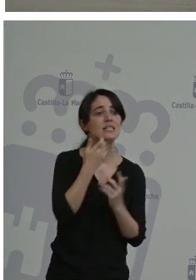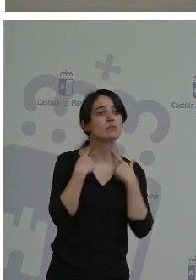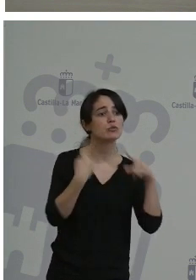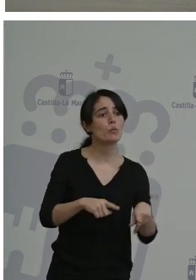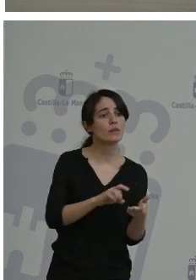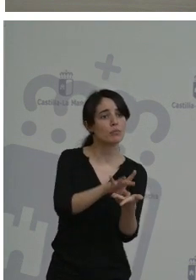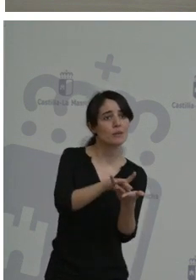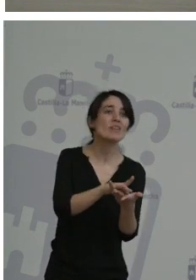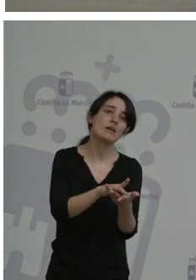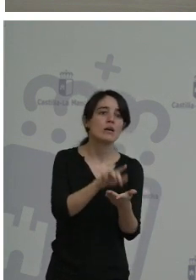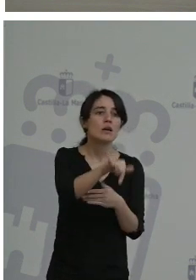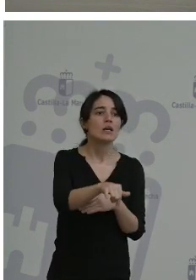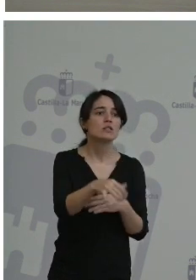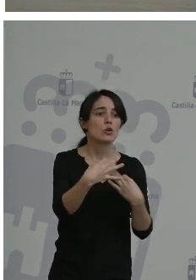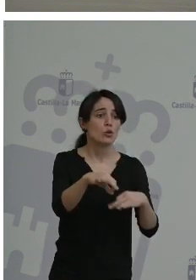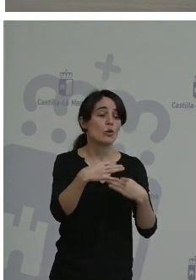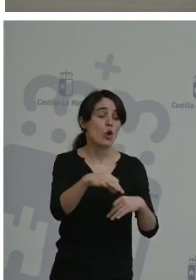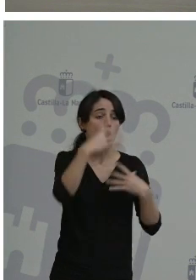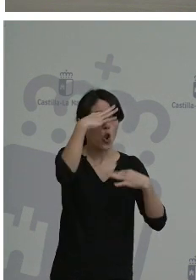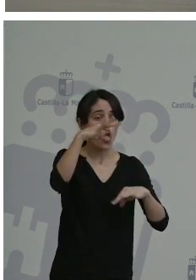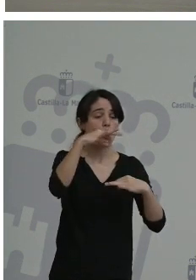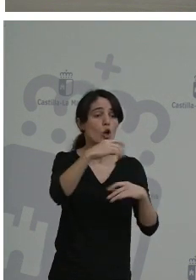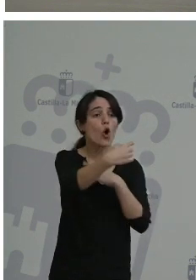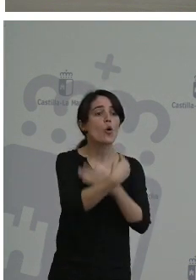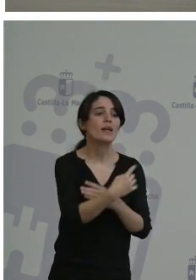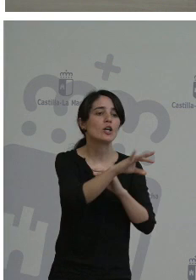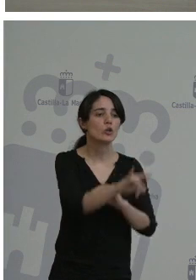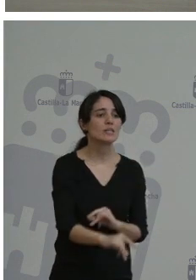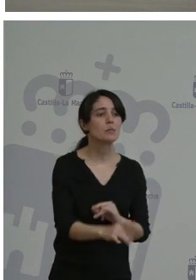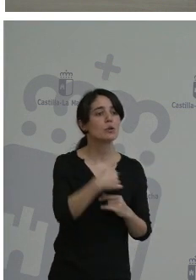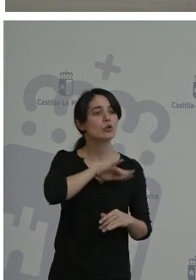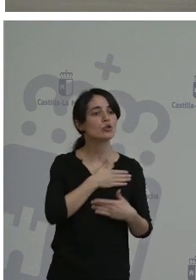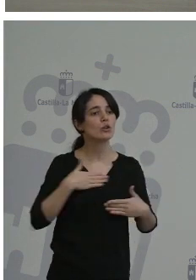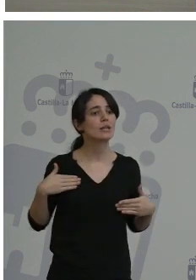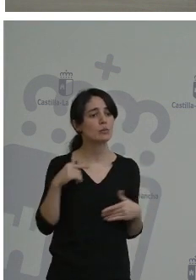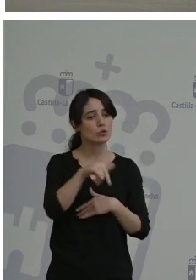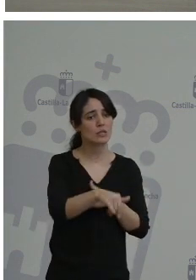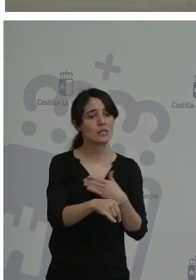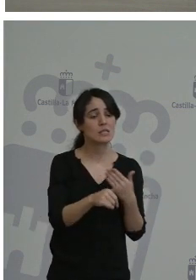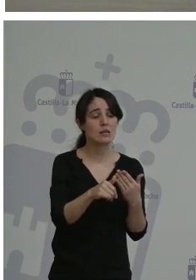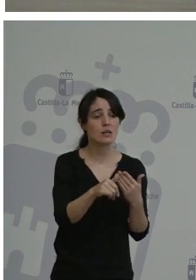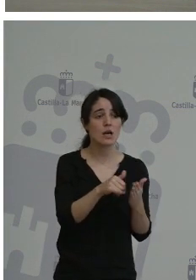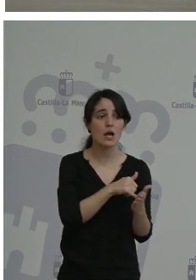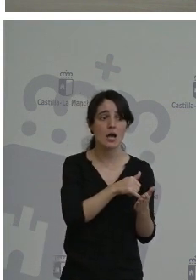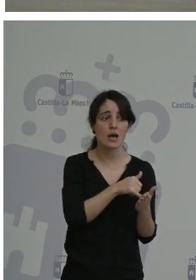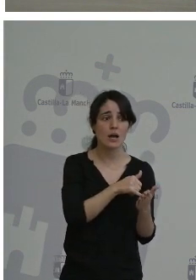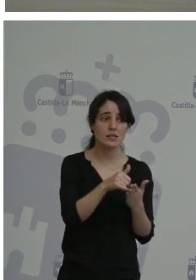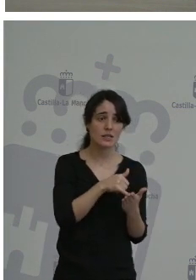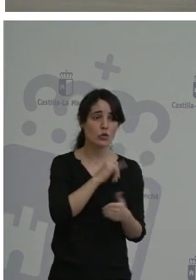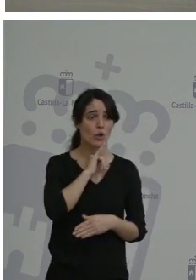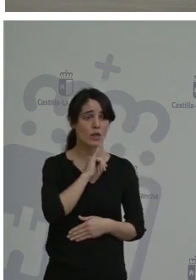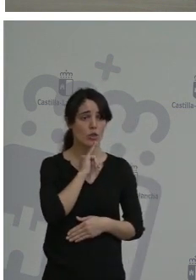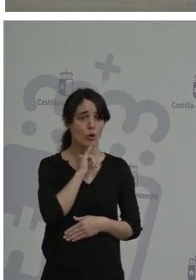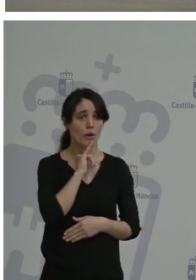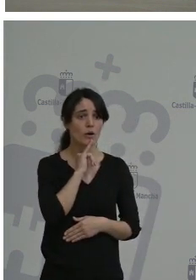obligatoria, lógicamente, pero queremos que absolutamente a todas, en este caso,